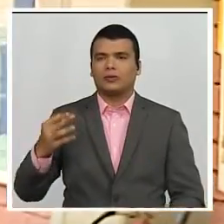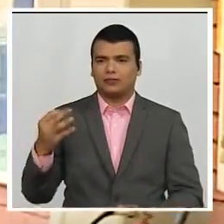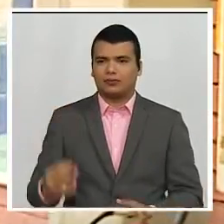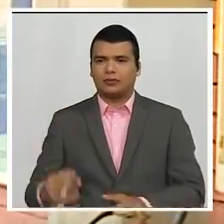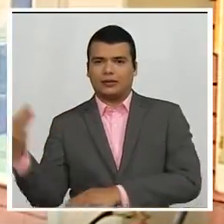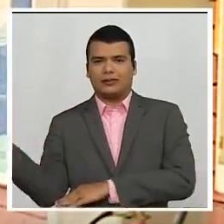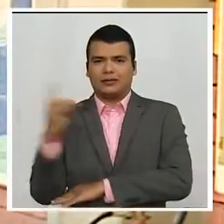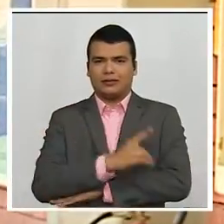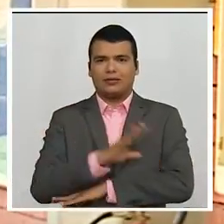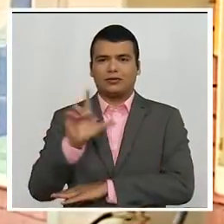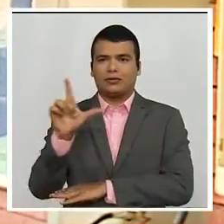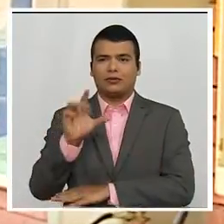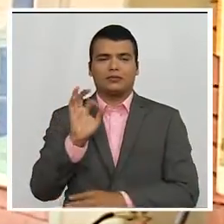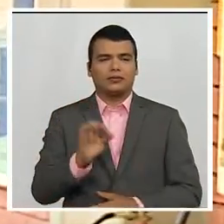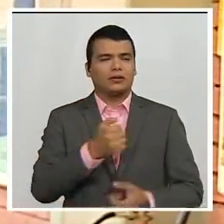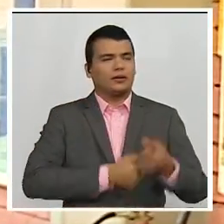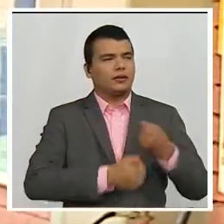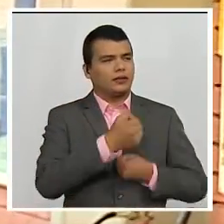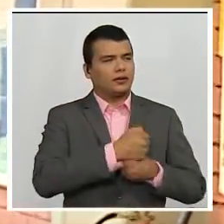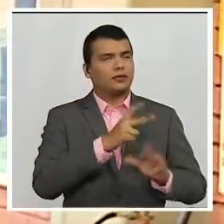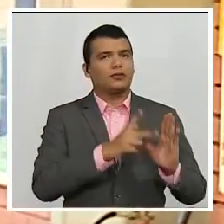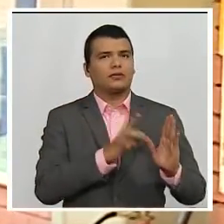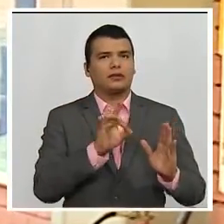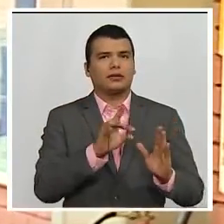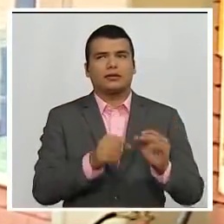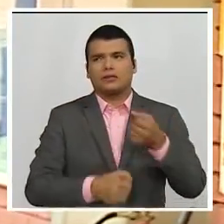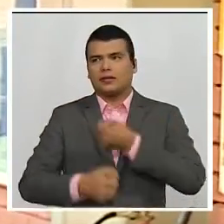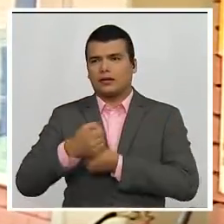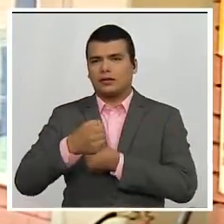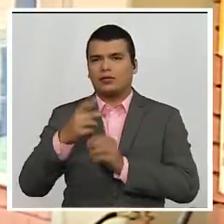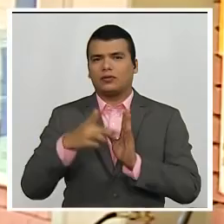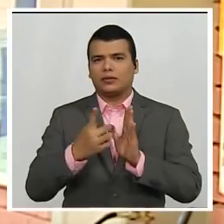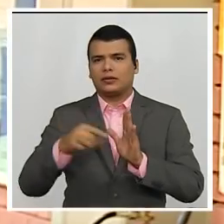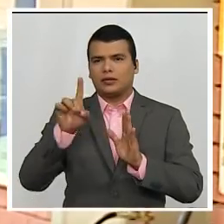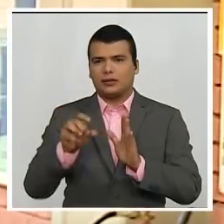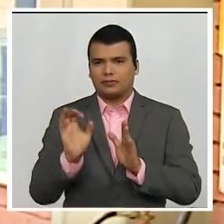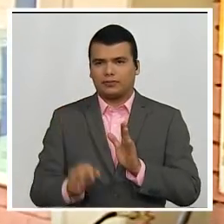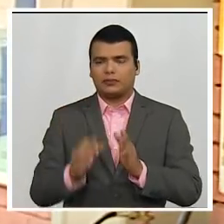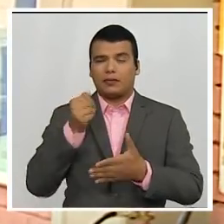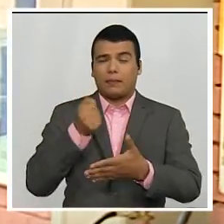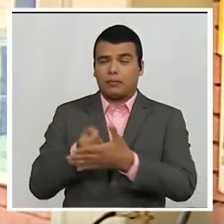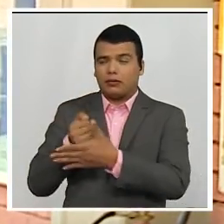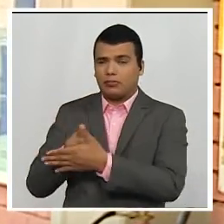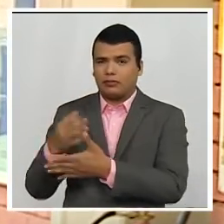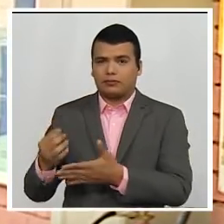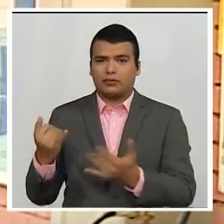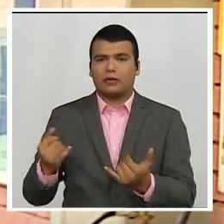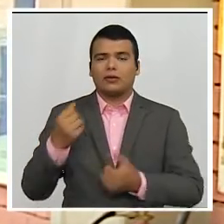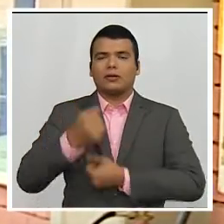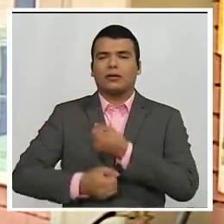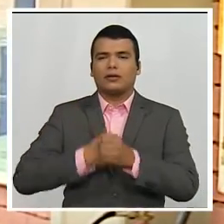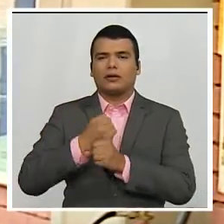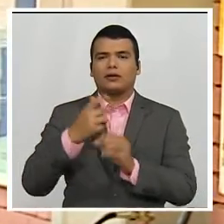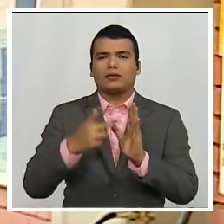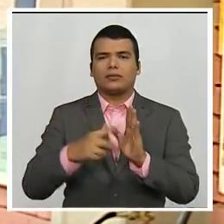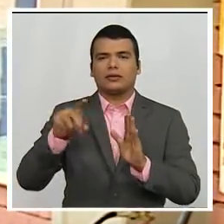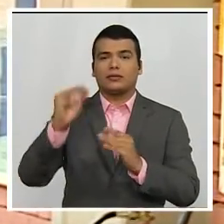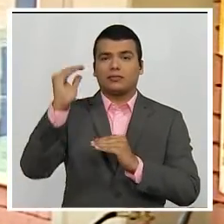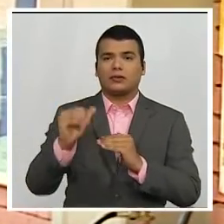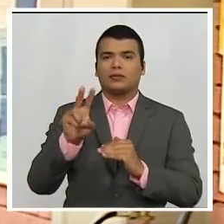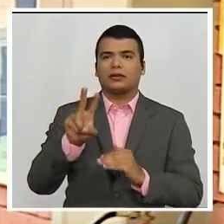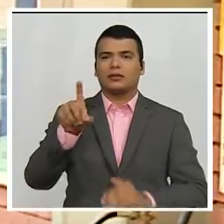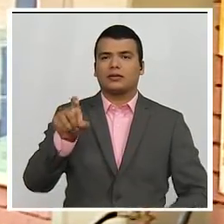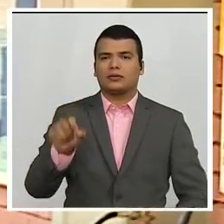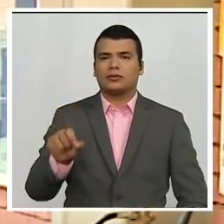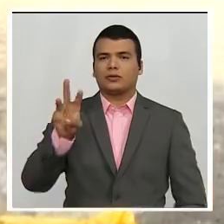2015 y 2016 se han presentado una serie de accidentes en este año me dice que tenemos una reducción del 23.6 por ciento en la